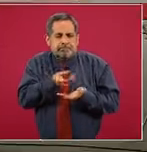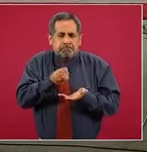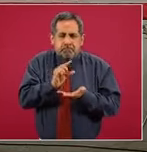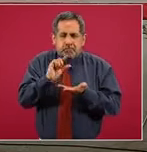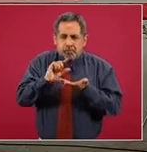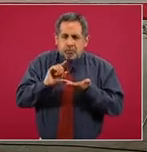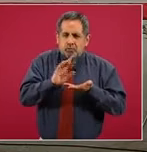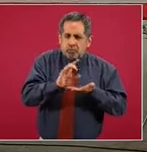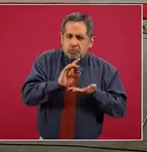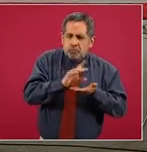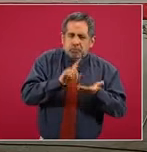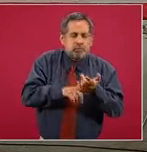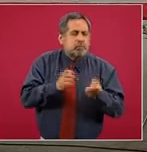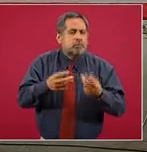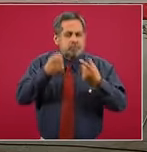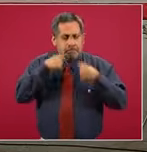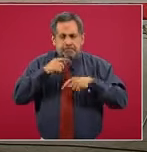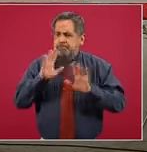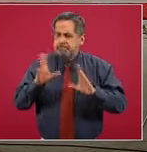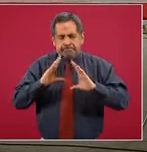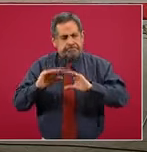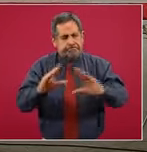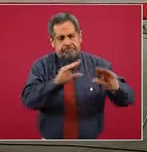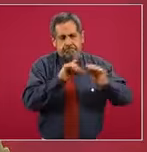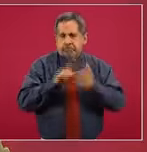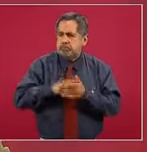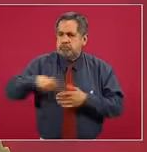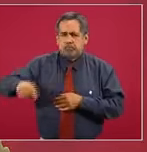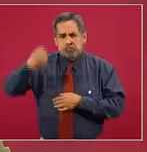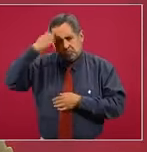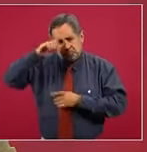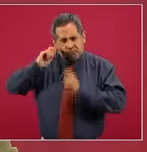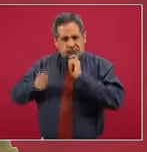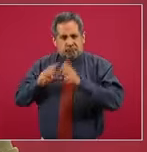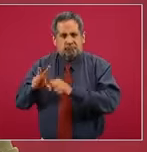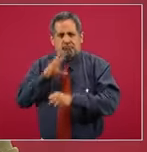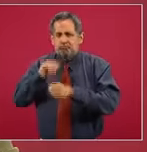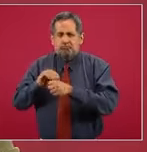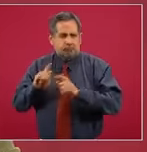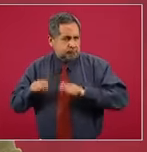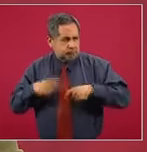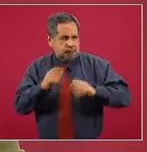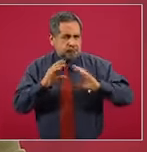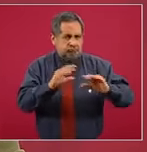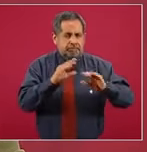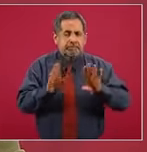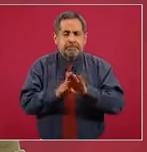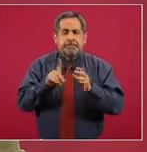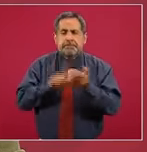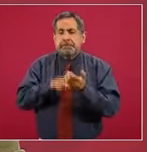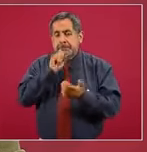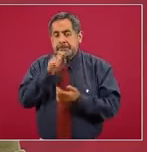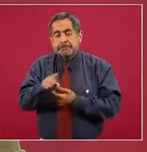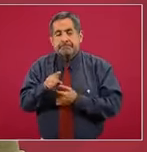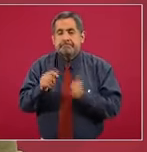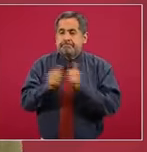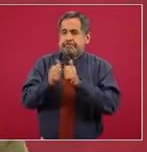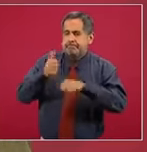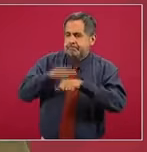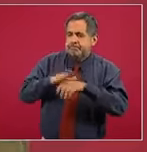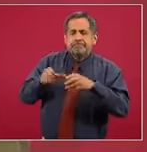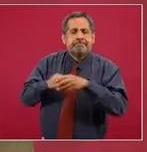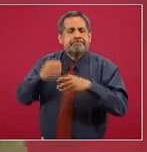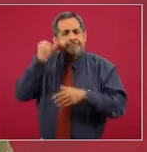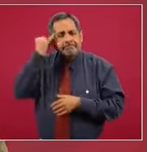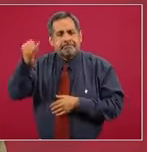de ellos. Hemos trabajado también con grupos de expertos, muy cercanamente también con el componente administrativo. La idea